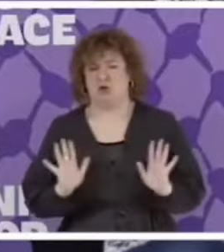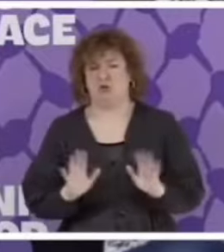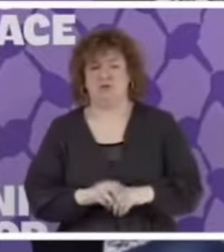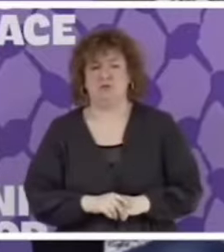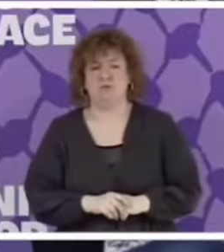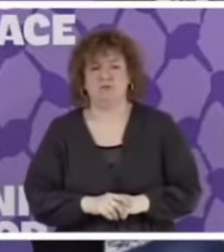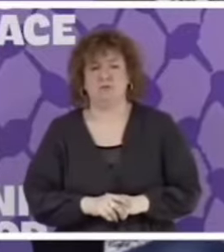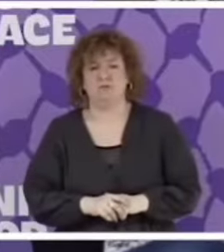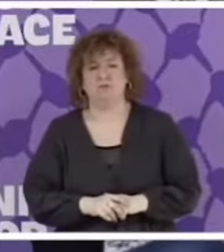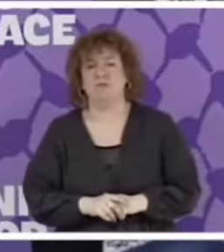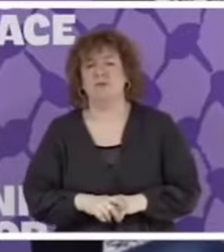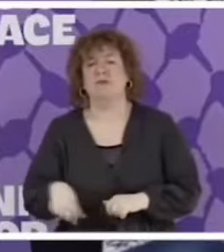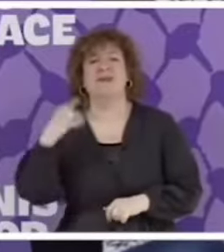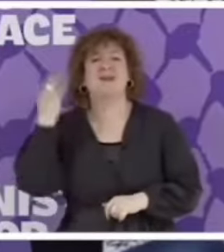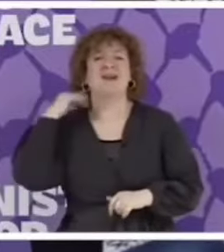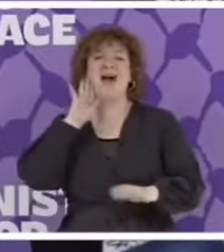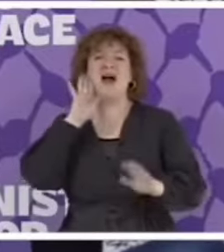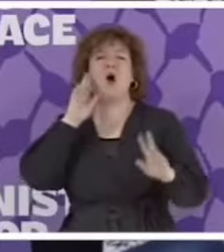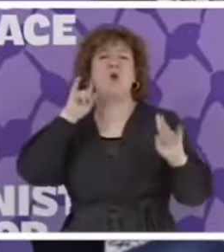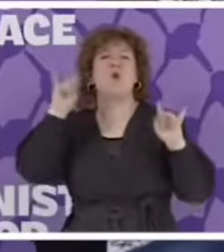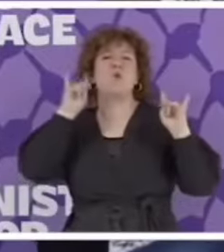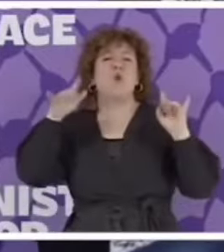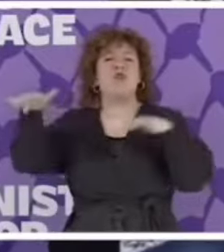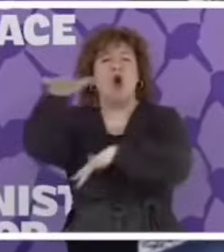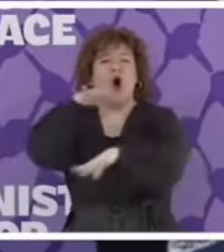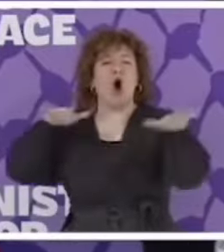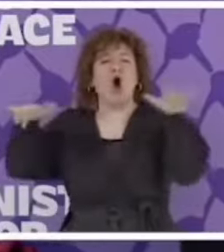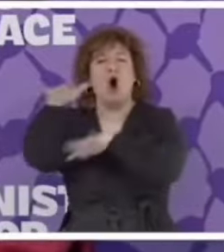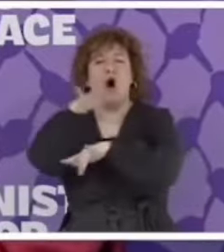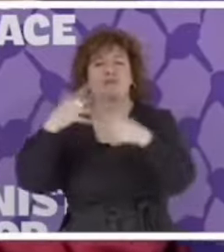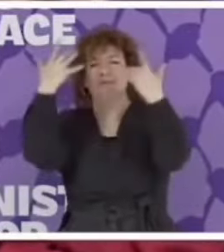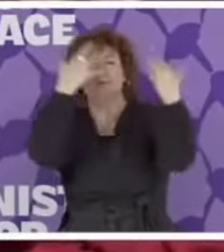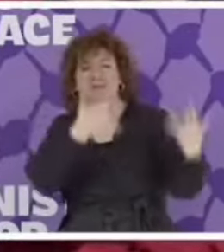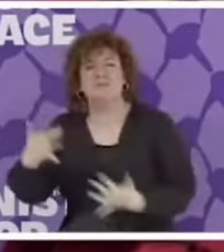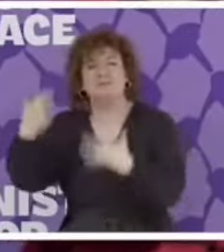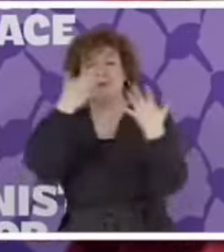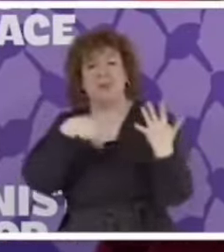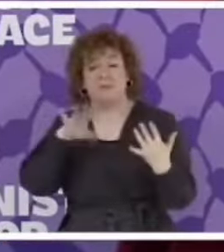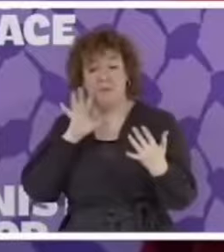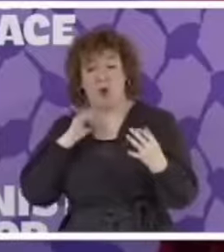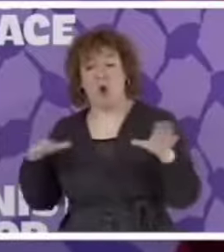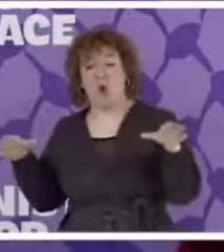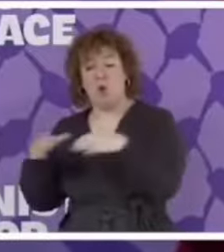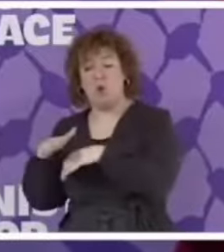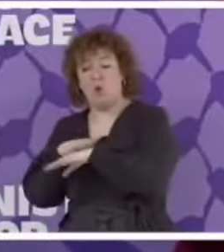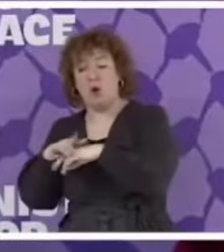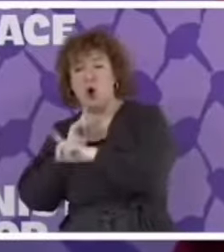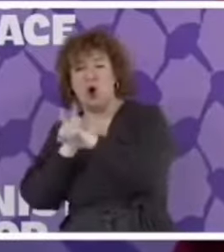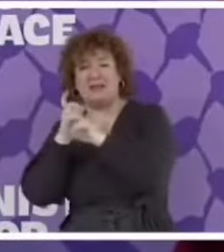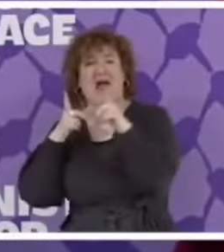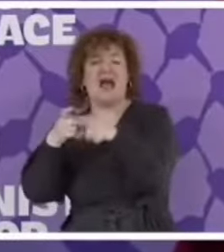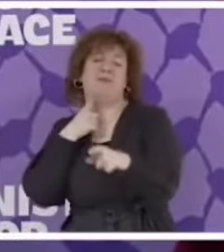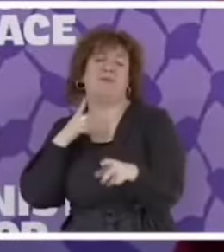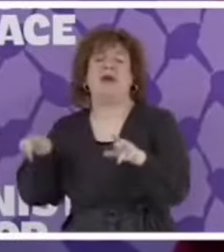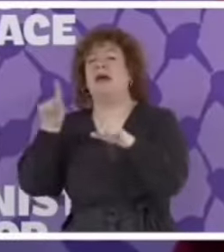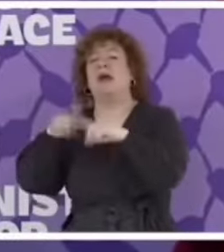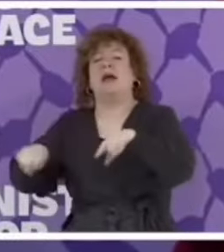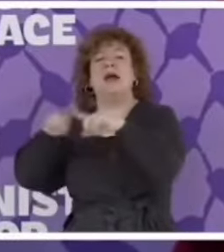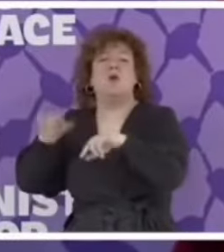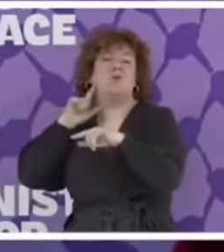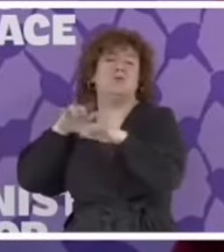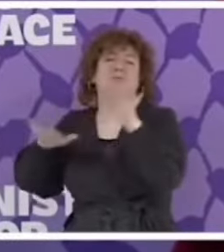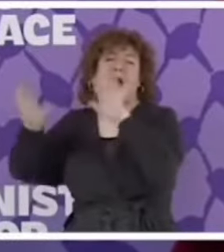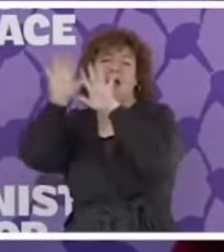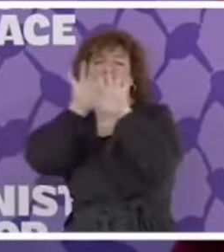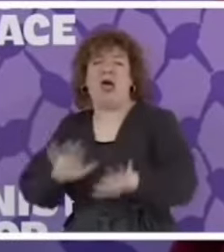llamaban ruido a ese posicionamiento de una parte del gobierno en contra de la guerra, en contra del envío de